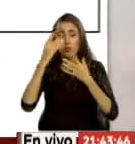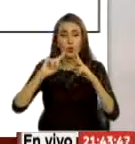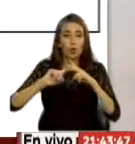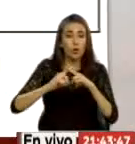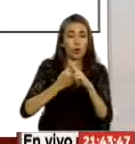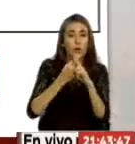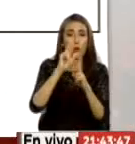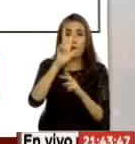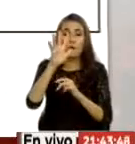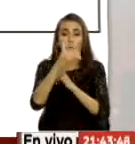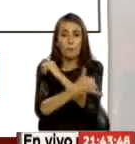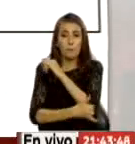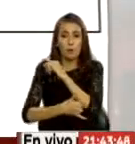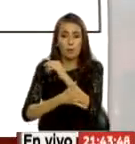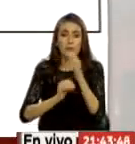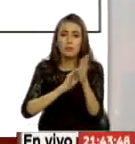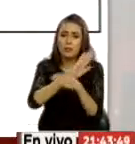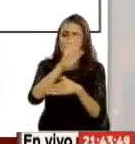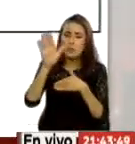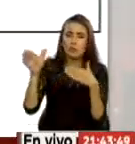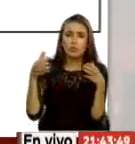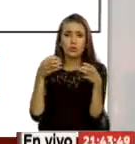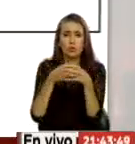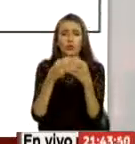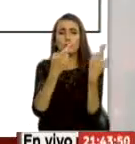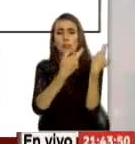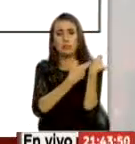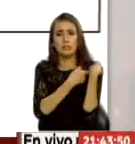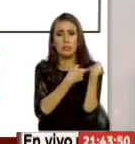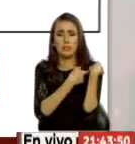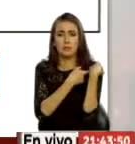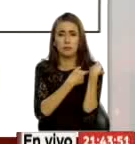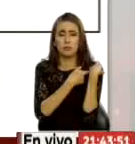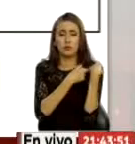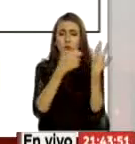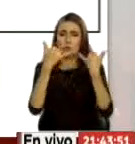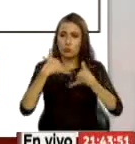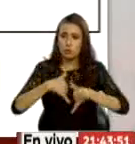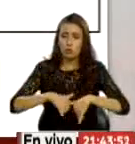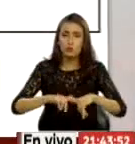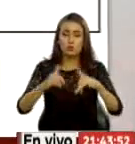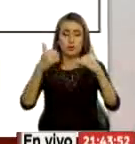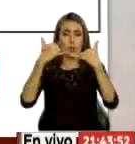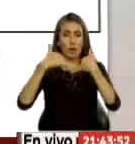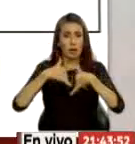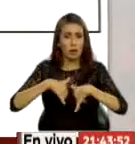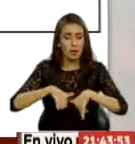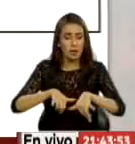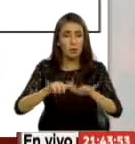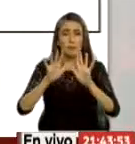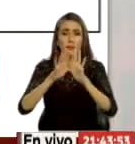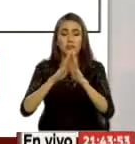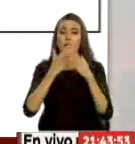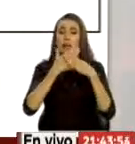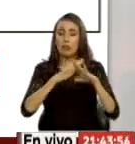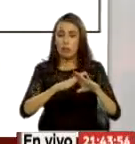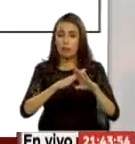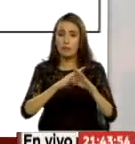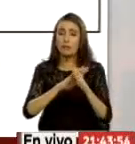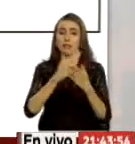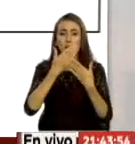que seamos totalmente responsables y que el acusado tenga el legítimo derecho de defenderse.